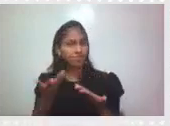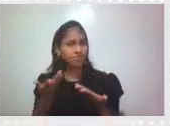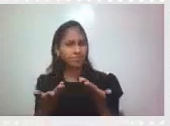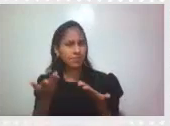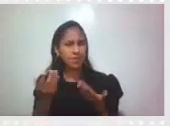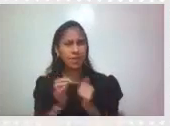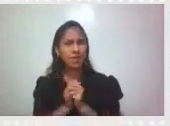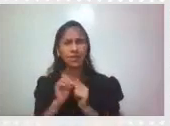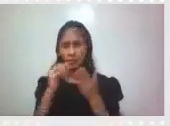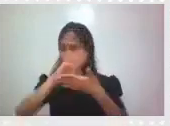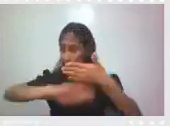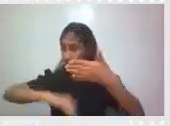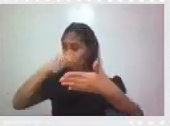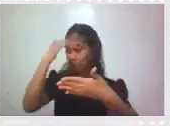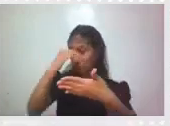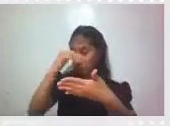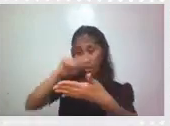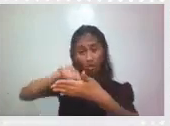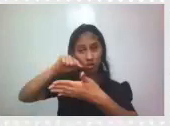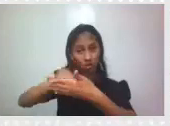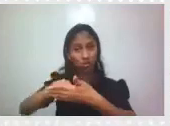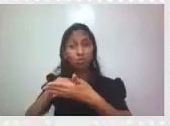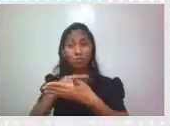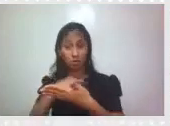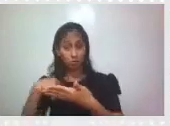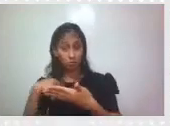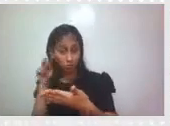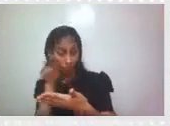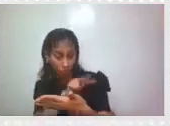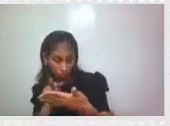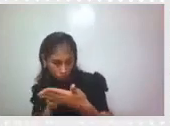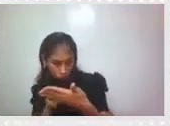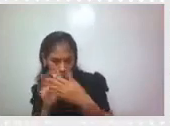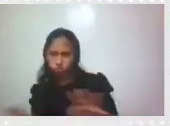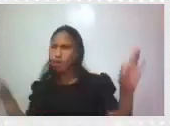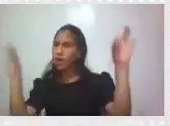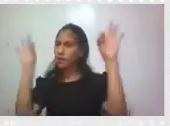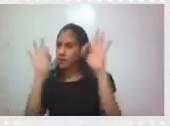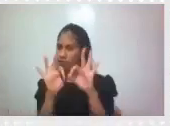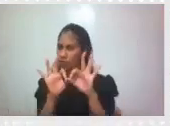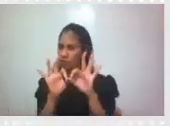es una herramienta que para nosotros es importante en la medida que busca